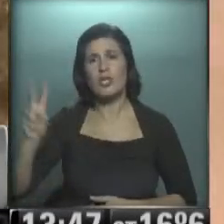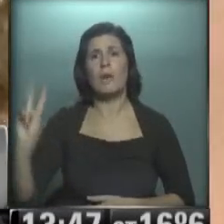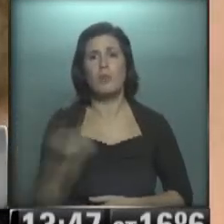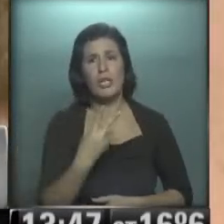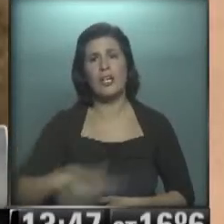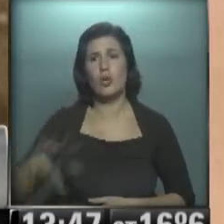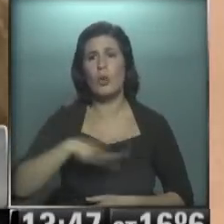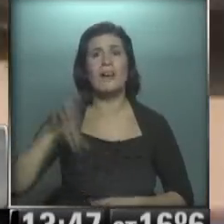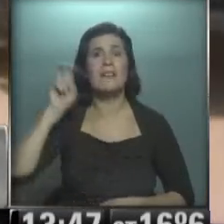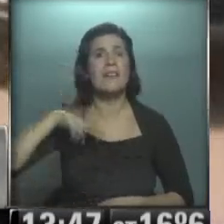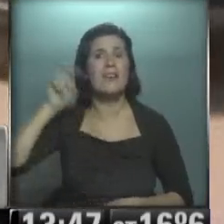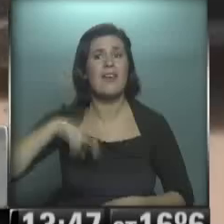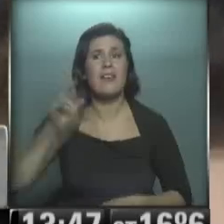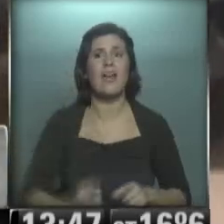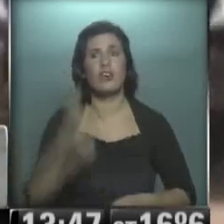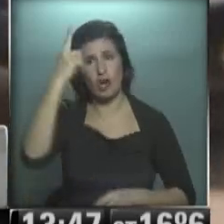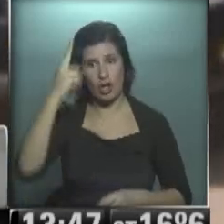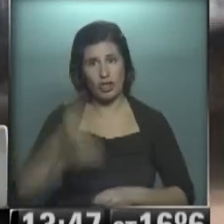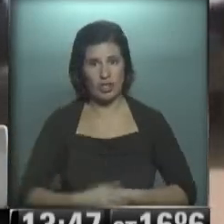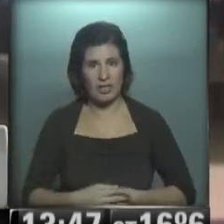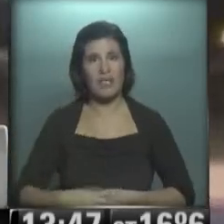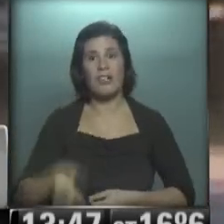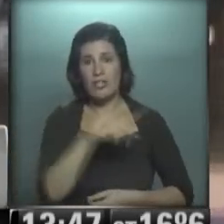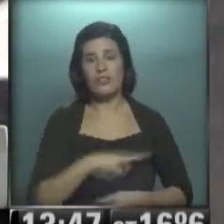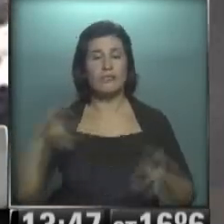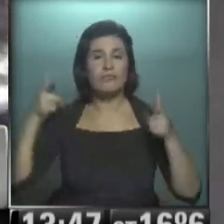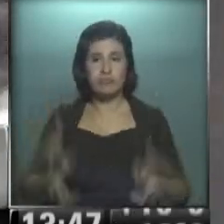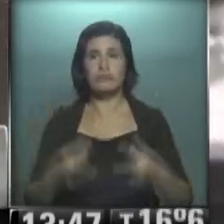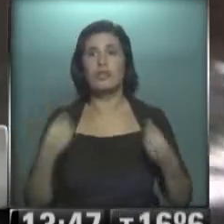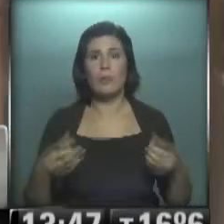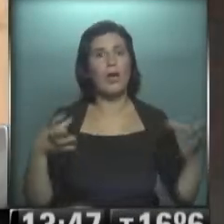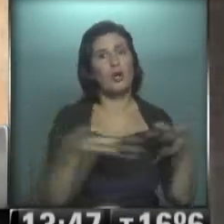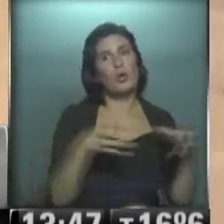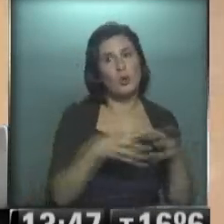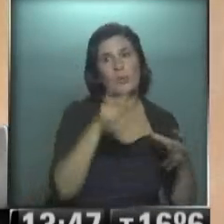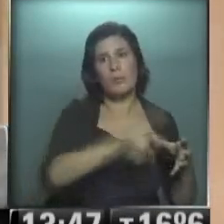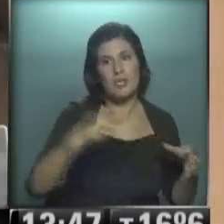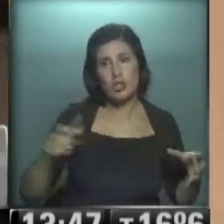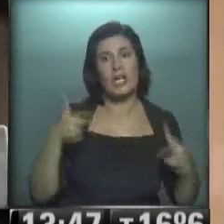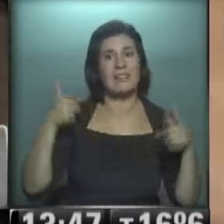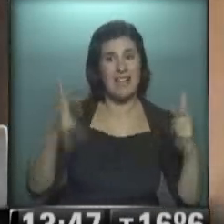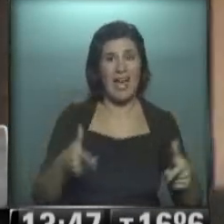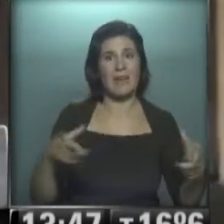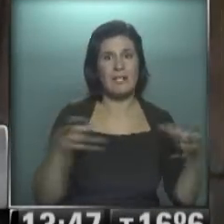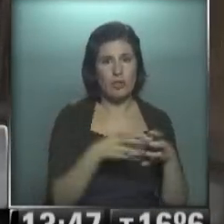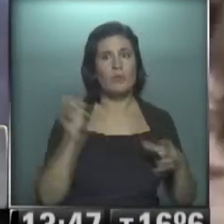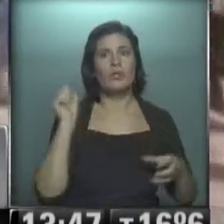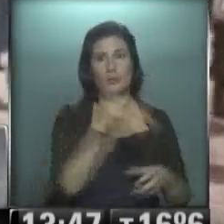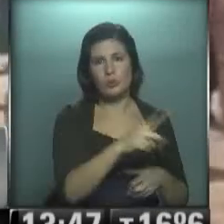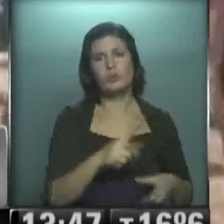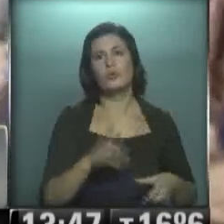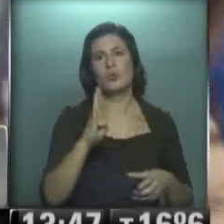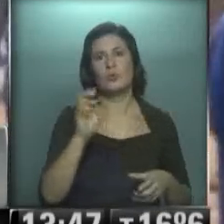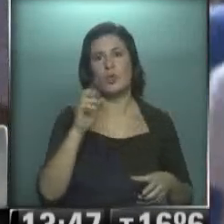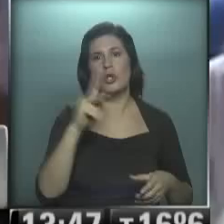norte de Nigeria en nuevos ataques perpetrados por grupos de hombres armados supuestamente miembros de la milicia islámica